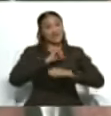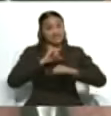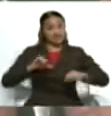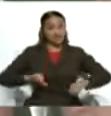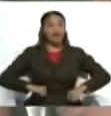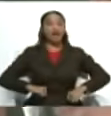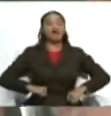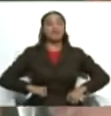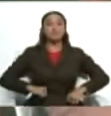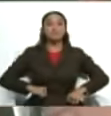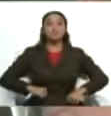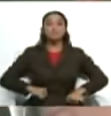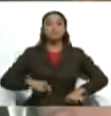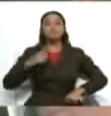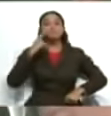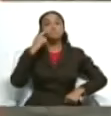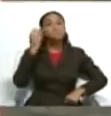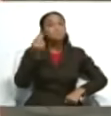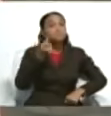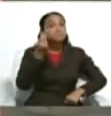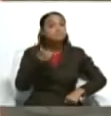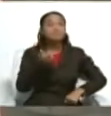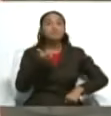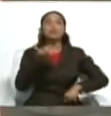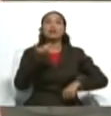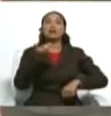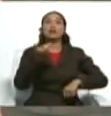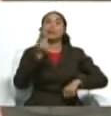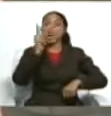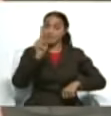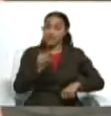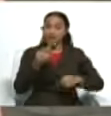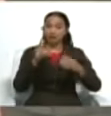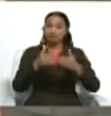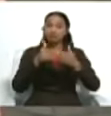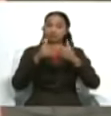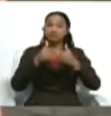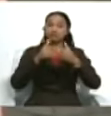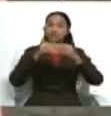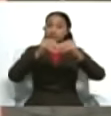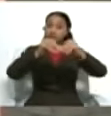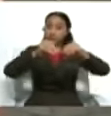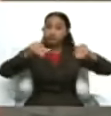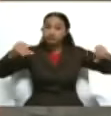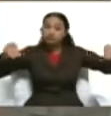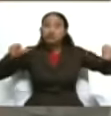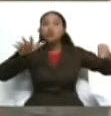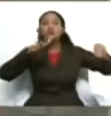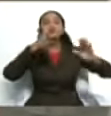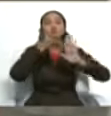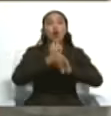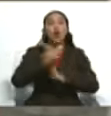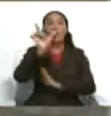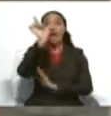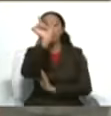fachada, en las aguas por delimitar del territorio esequivo, y quieren